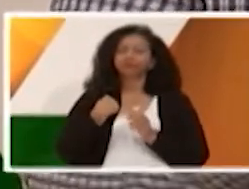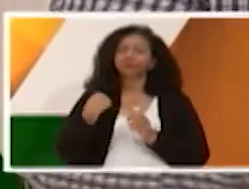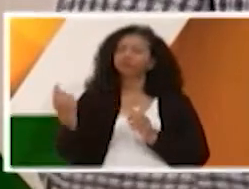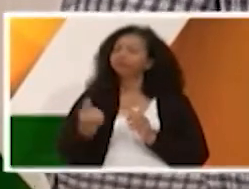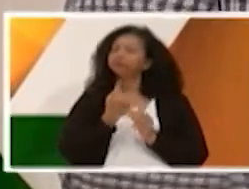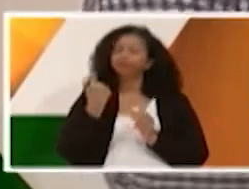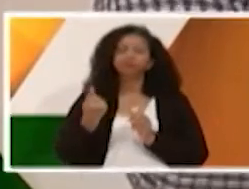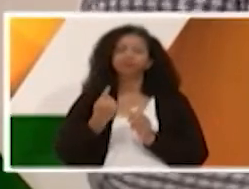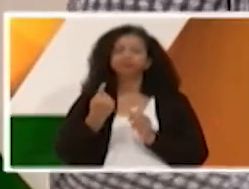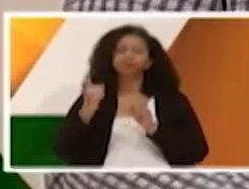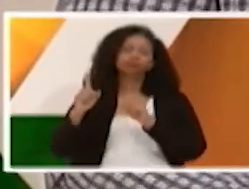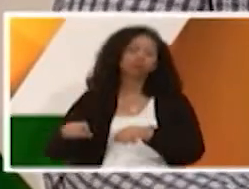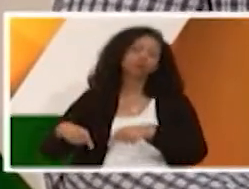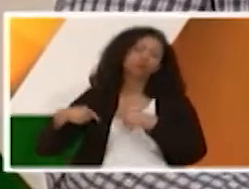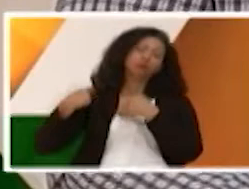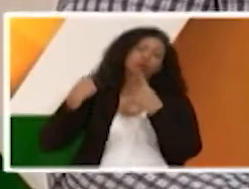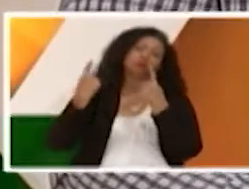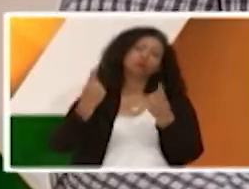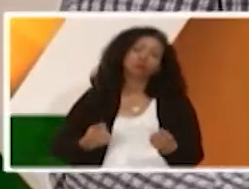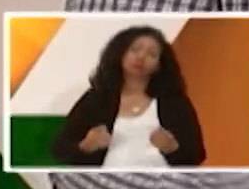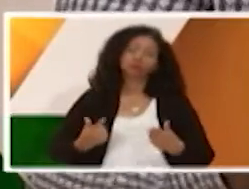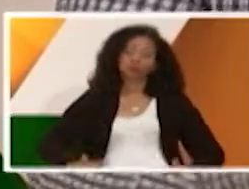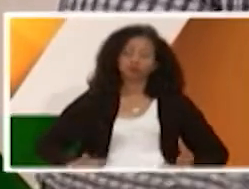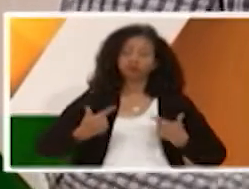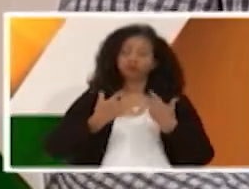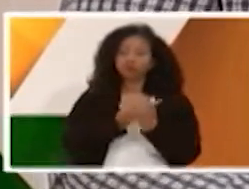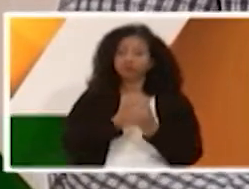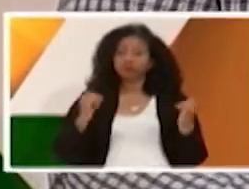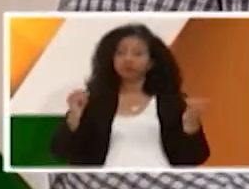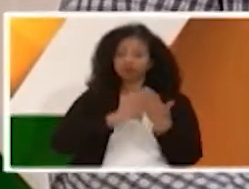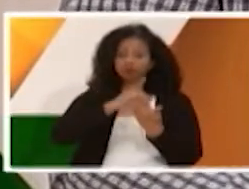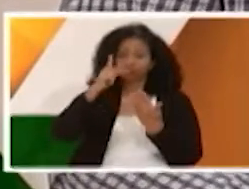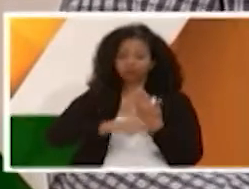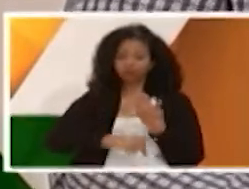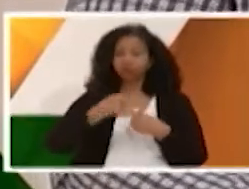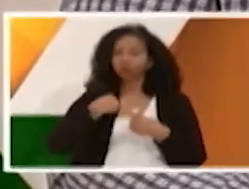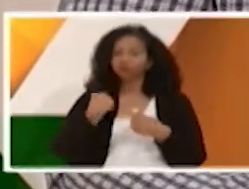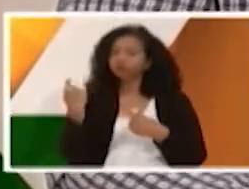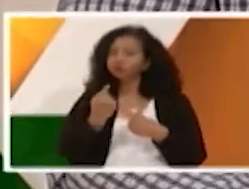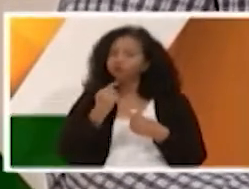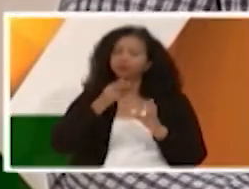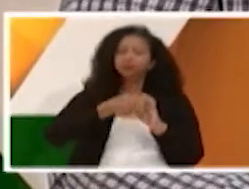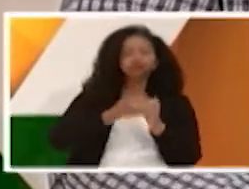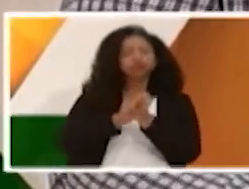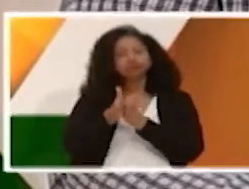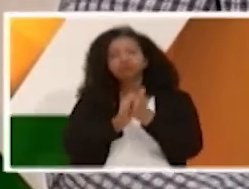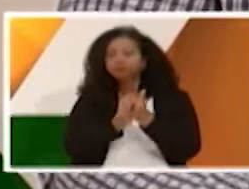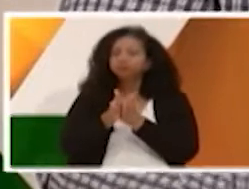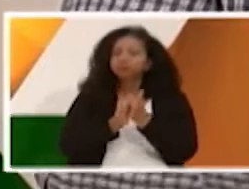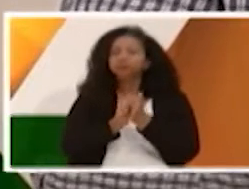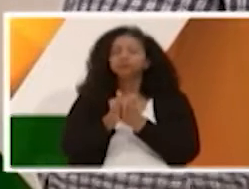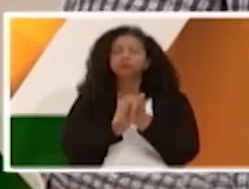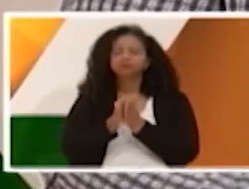la creación del proyecto Vida Independiente, yo he estado participando activamente en lo que es los programas,